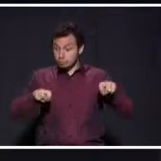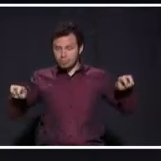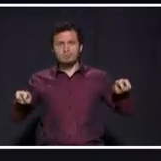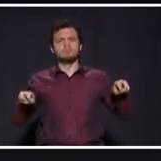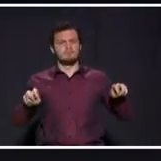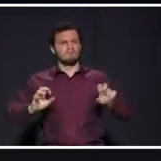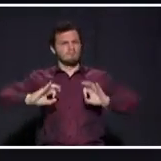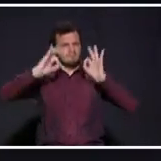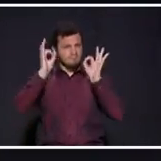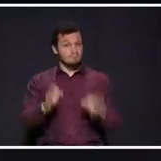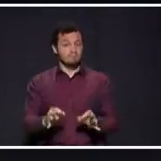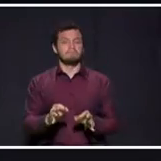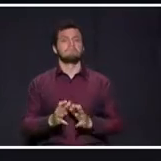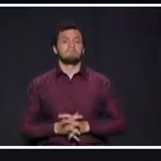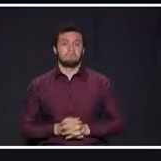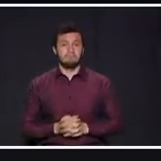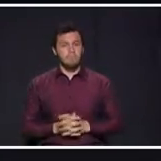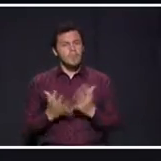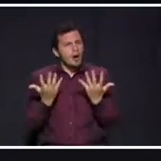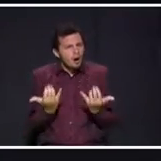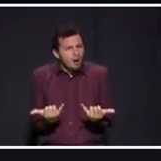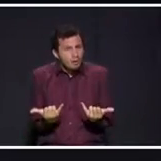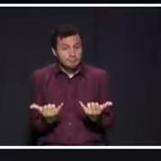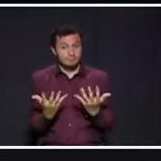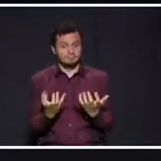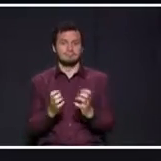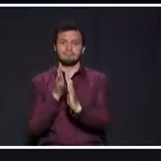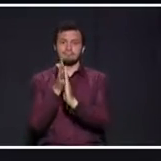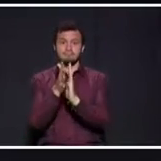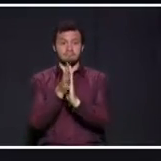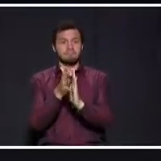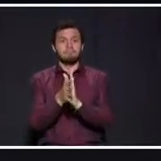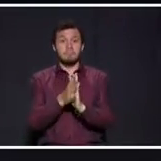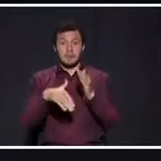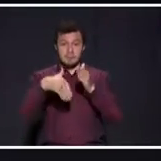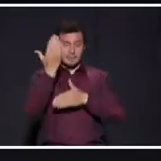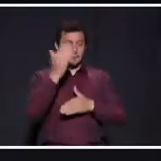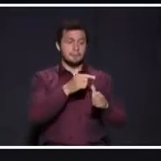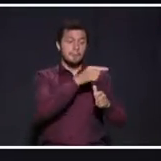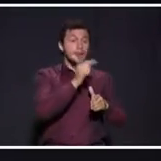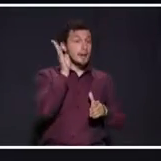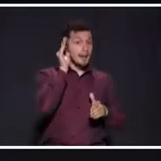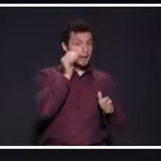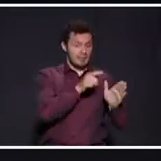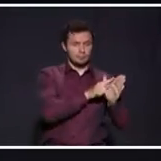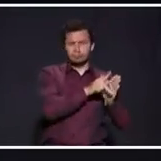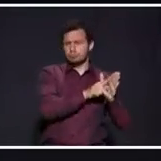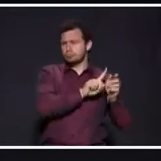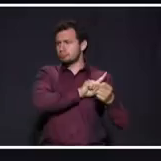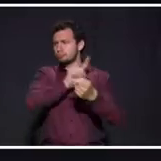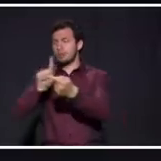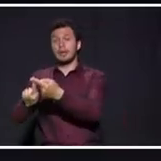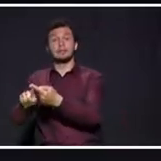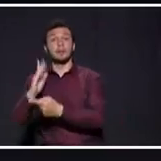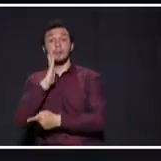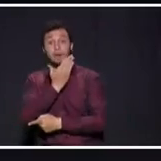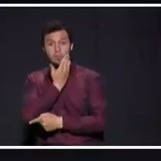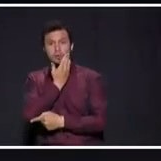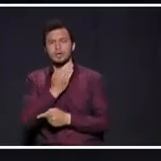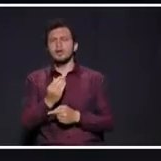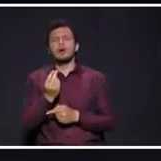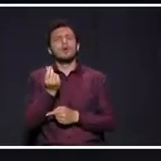quiero contarles que hacer ese ferrocarril entre caldes en primavera y barbosa vale aproximadamente 4.5 millones